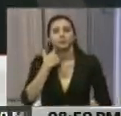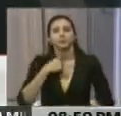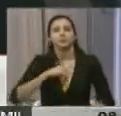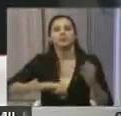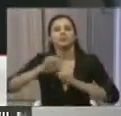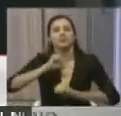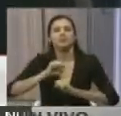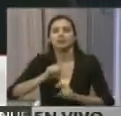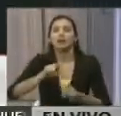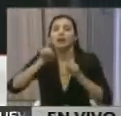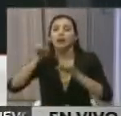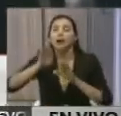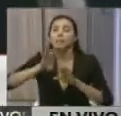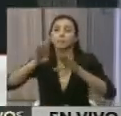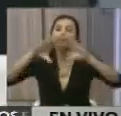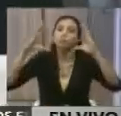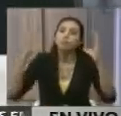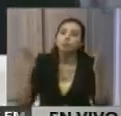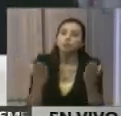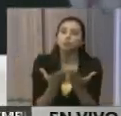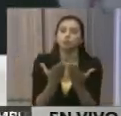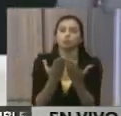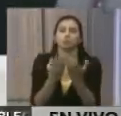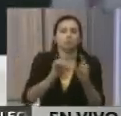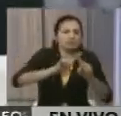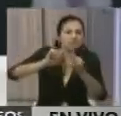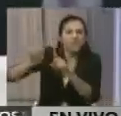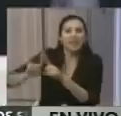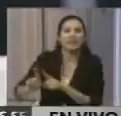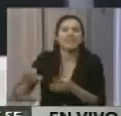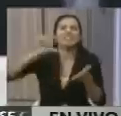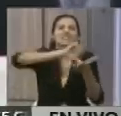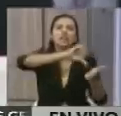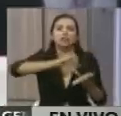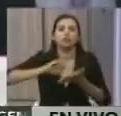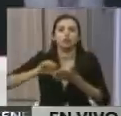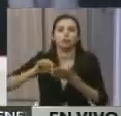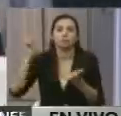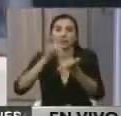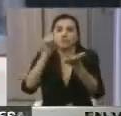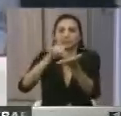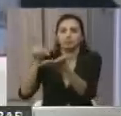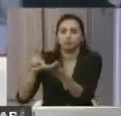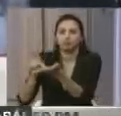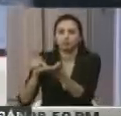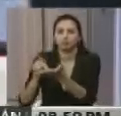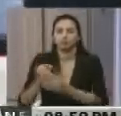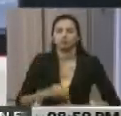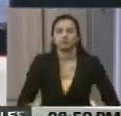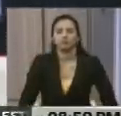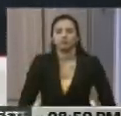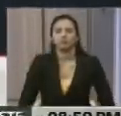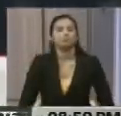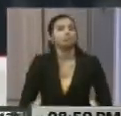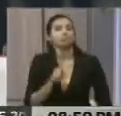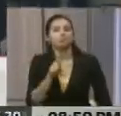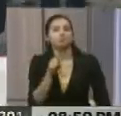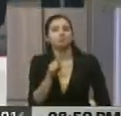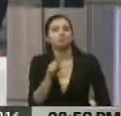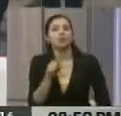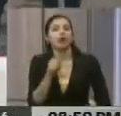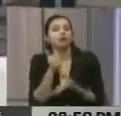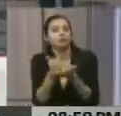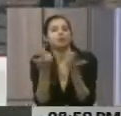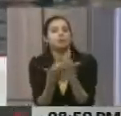un mundo que cuente con una multipolaridad que permita avanzar en diferentes aspectos, que contribuya a la